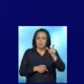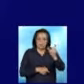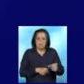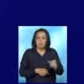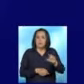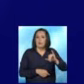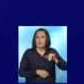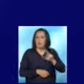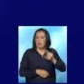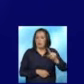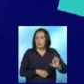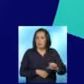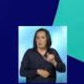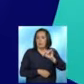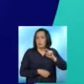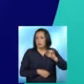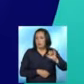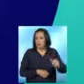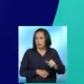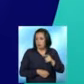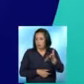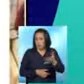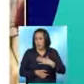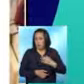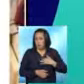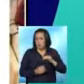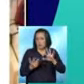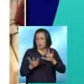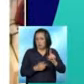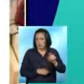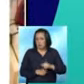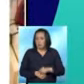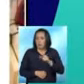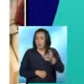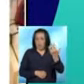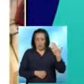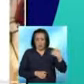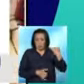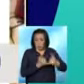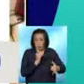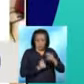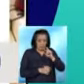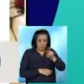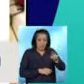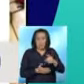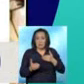Jorge Antonio Castañón Latorre, de 81 años. Él fue visto por última vez